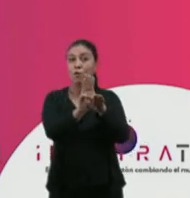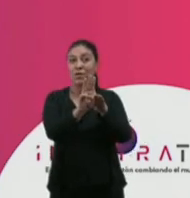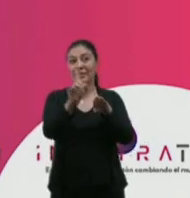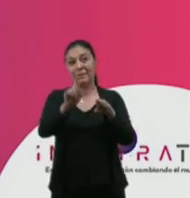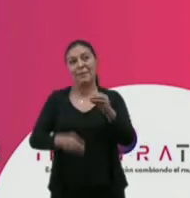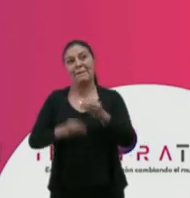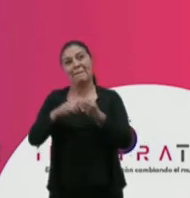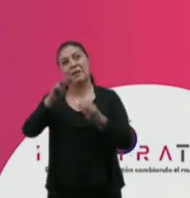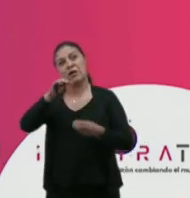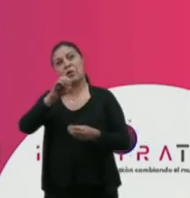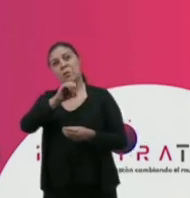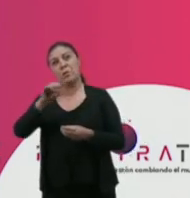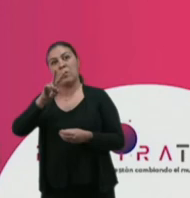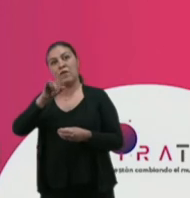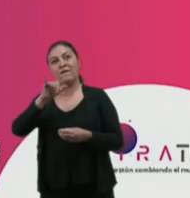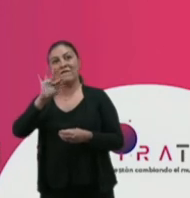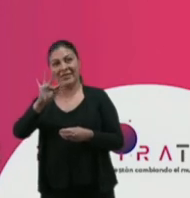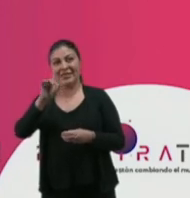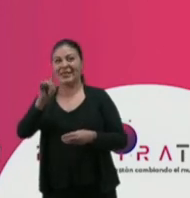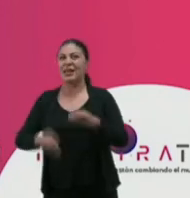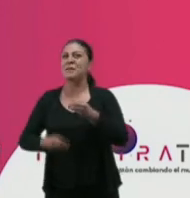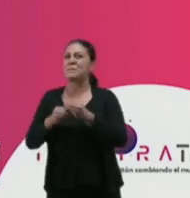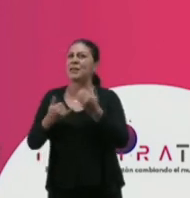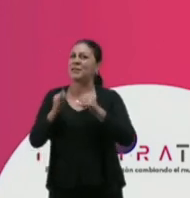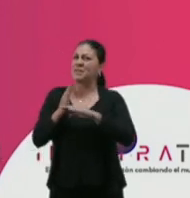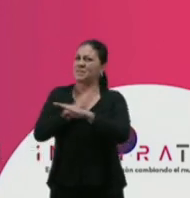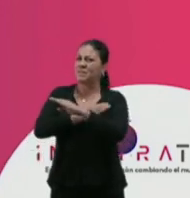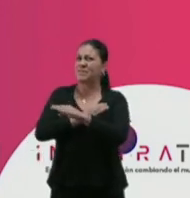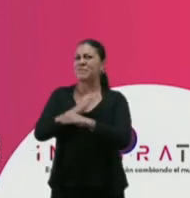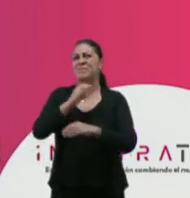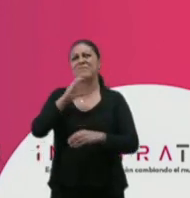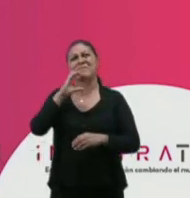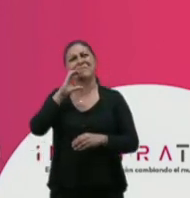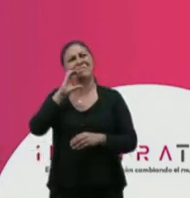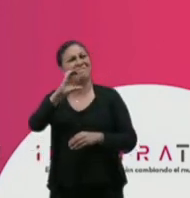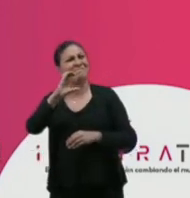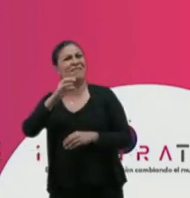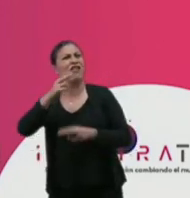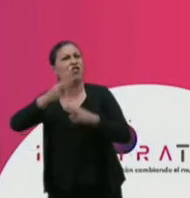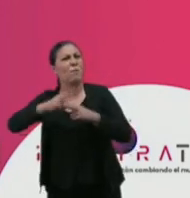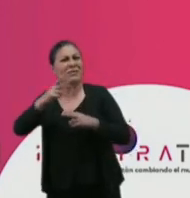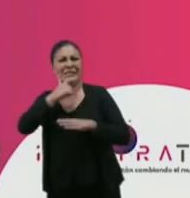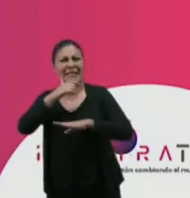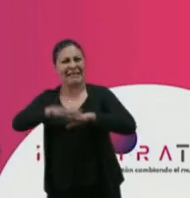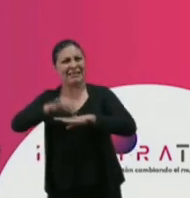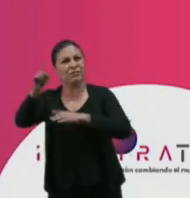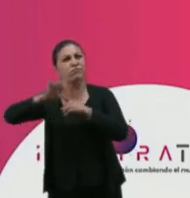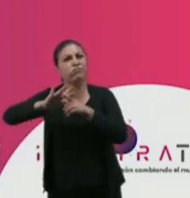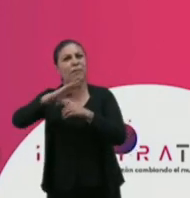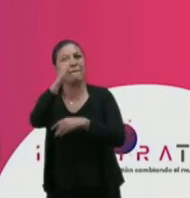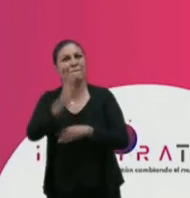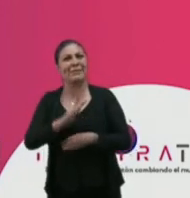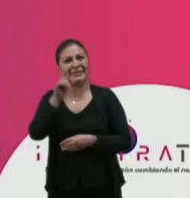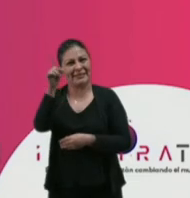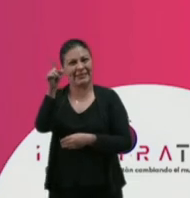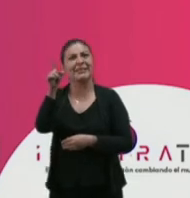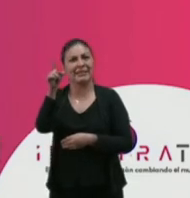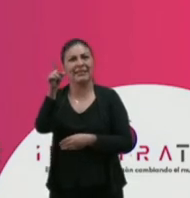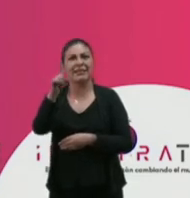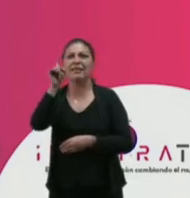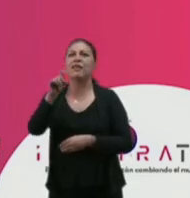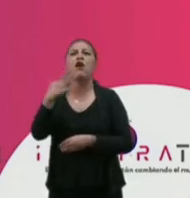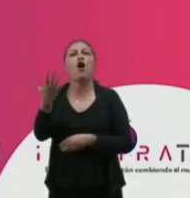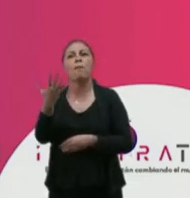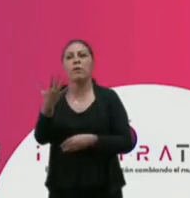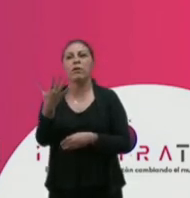puedo pensar, pero también hablaste de C-Tree y cómo hay diferentes cosas que han estado haciendo en Brasil. ¿Cuáles son algunas maneras, y quizás tú